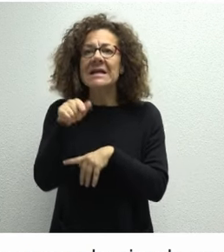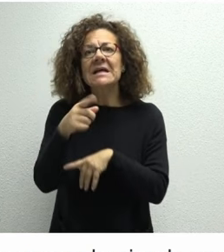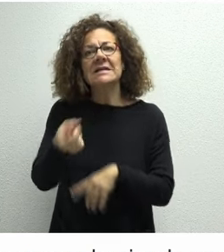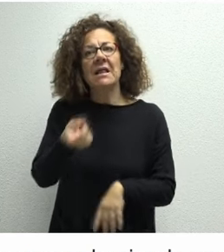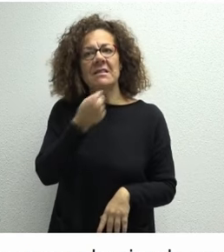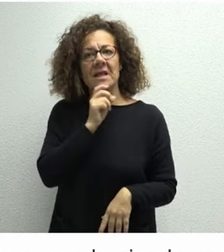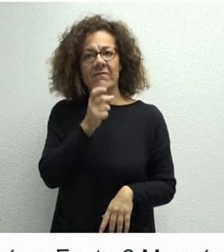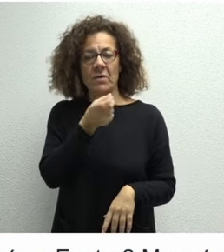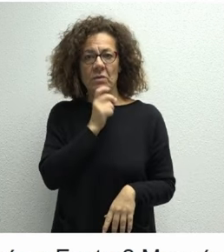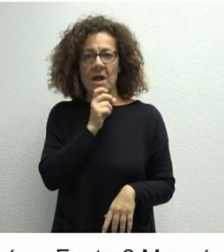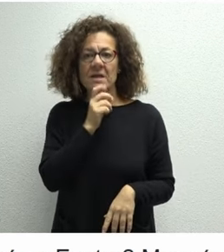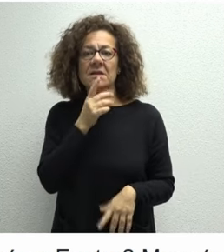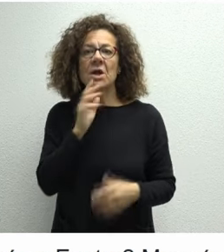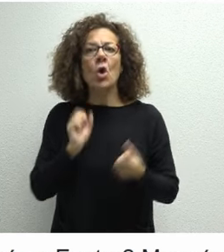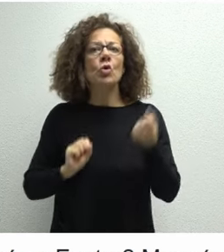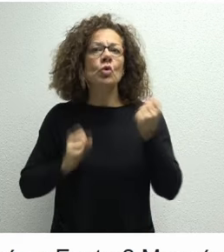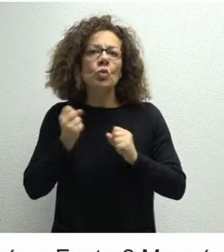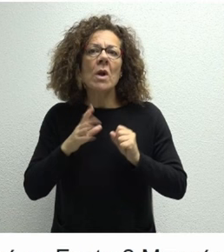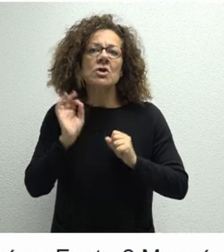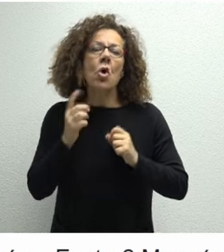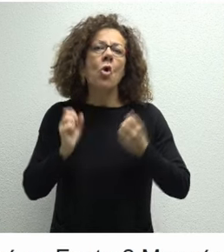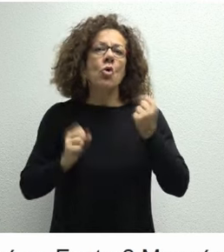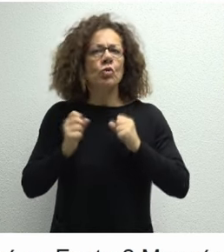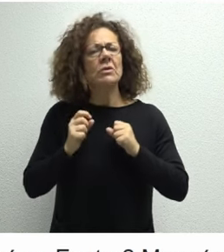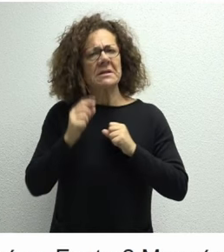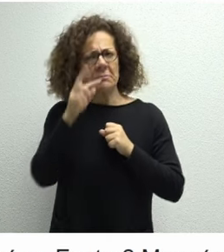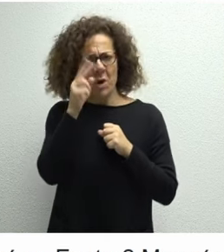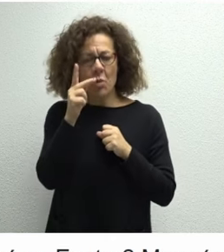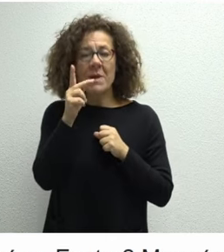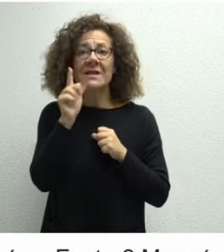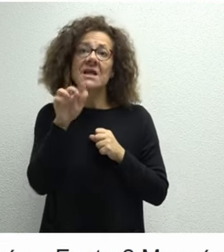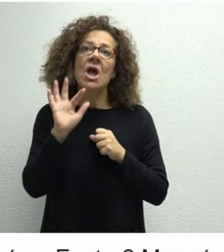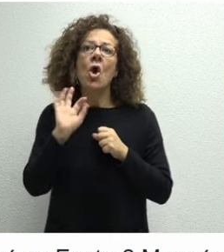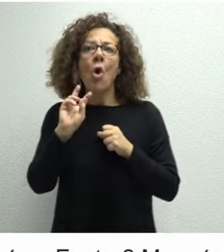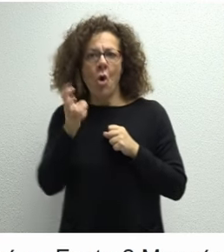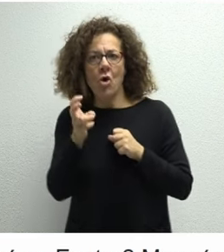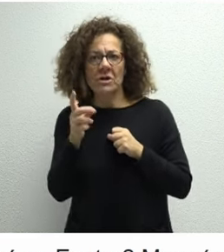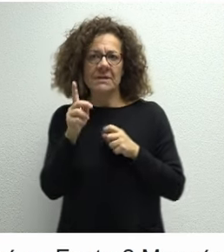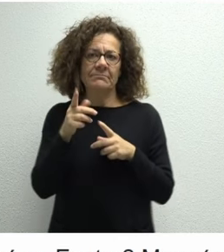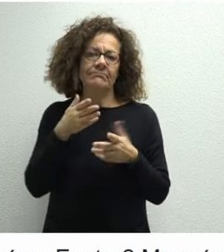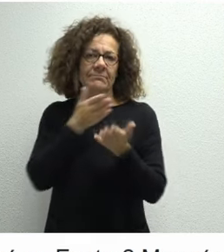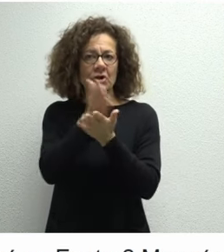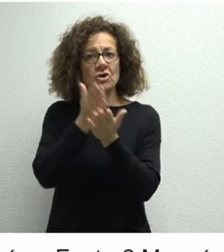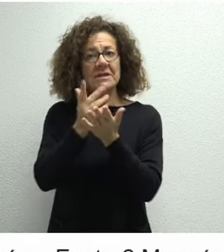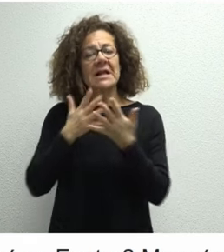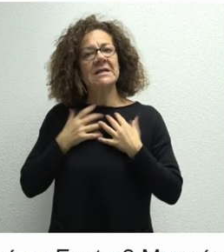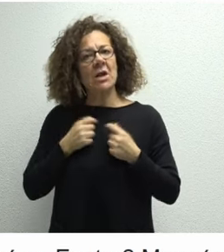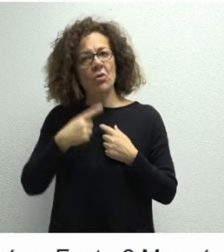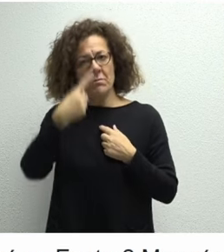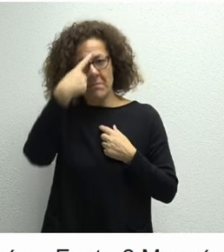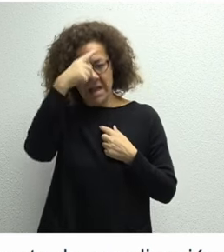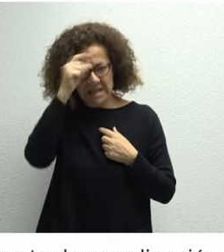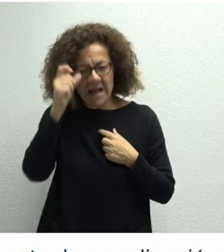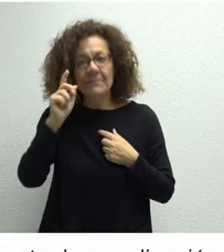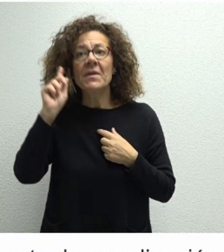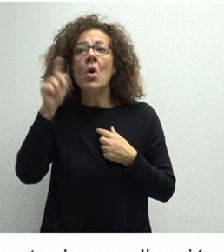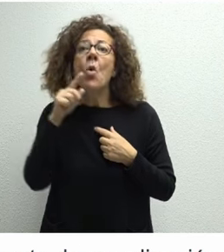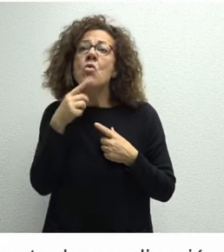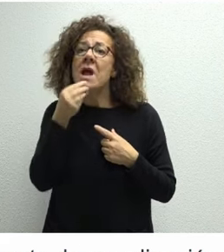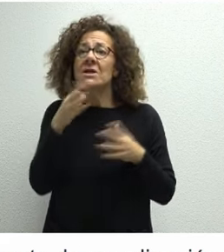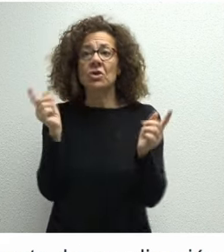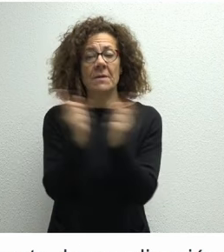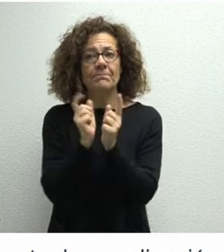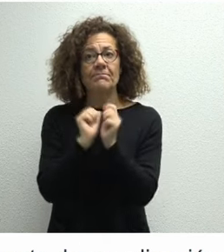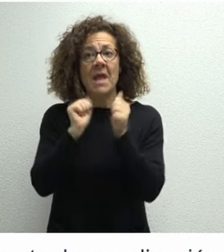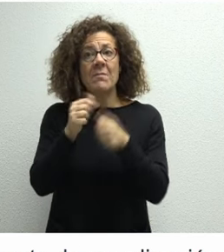dificultades no conductuales O conductas preocupantes y o alteraciones de la Salud Mental Bueno una breve historia nace en